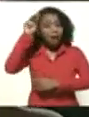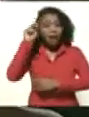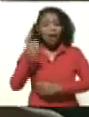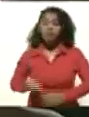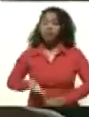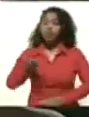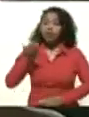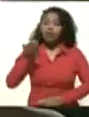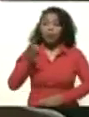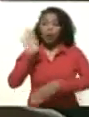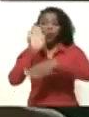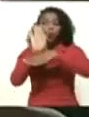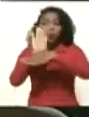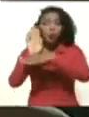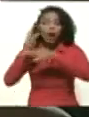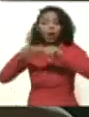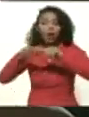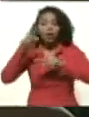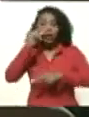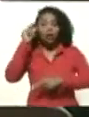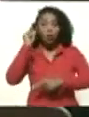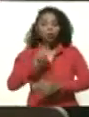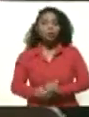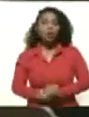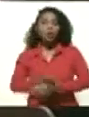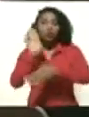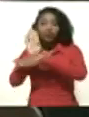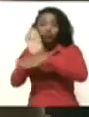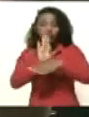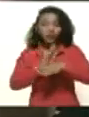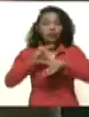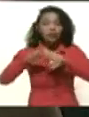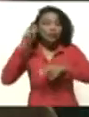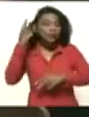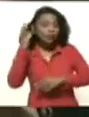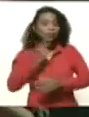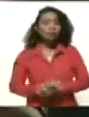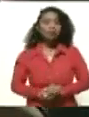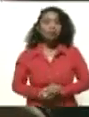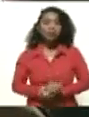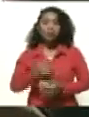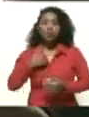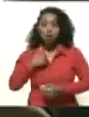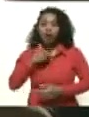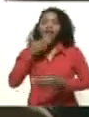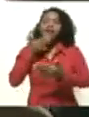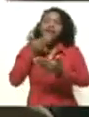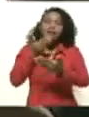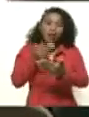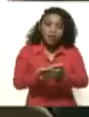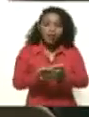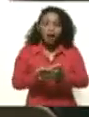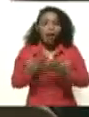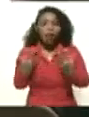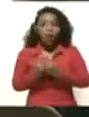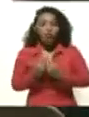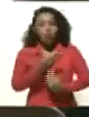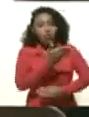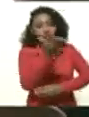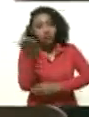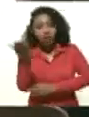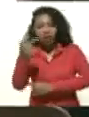importante para proteger a nuestros niños proteger a nuestras niñas y les agradezco poder estar con ustedes hoy acá